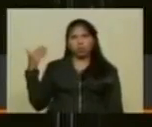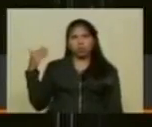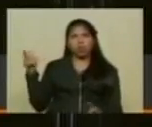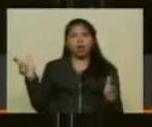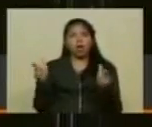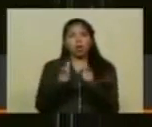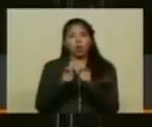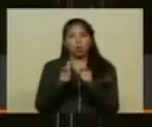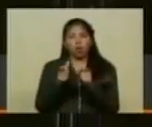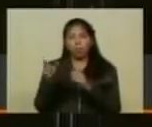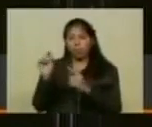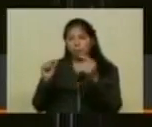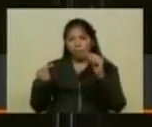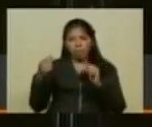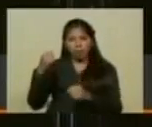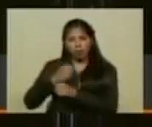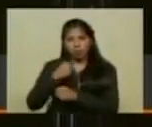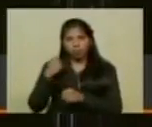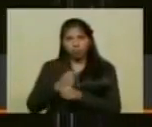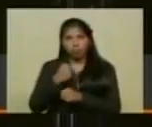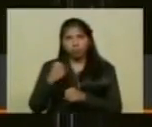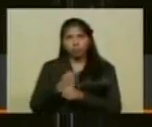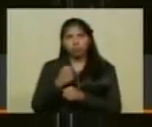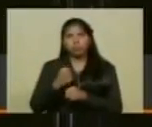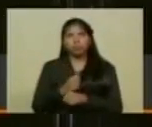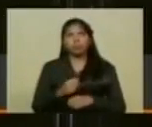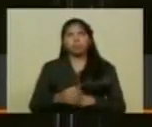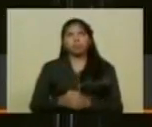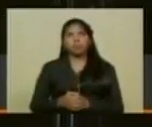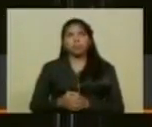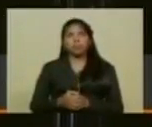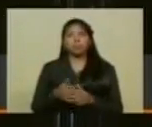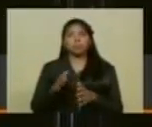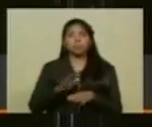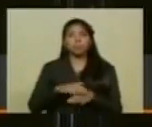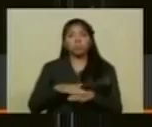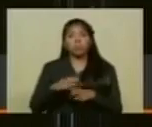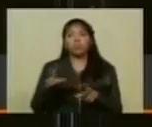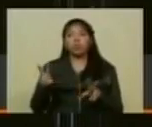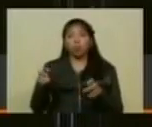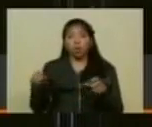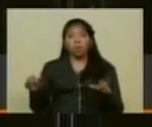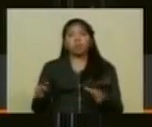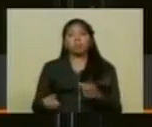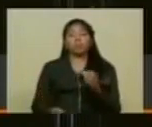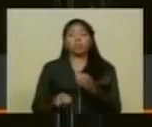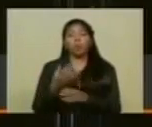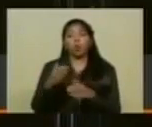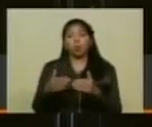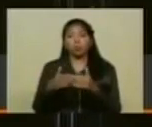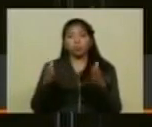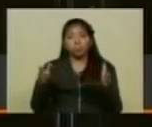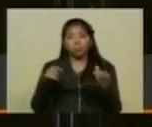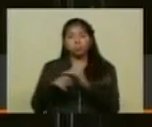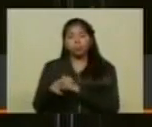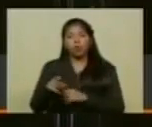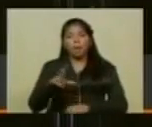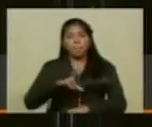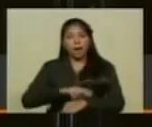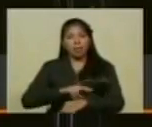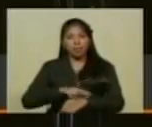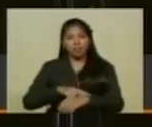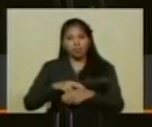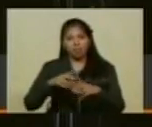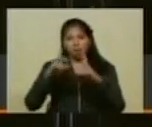trabajo con motivo de la inauguración de la Academia Militar de Medicina de la Fuerza Armada Nacional